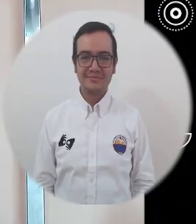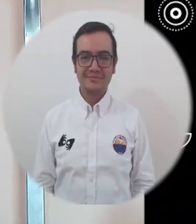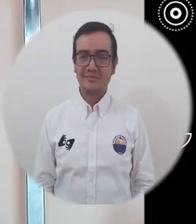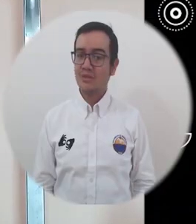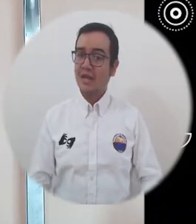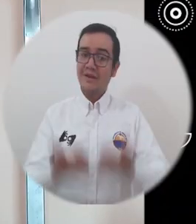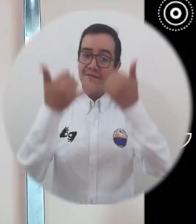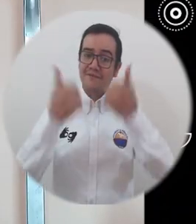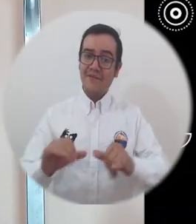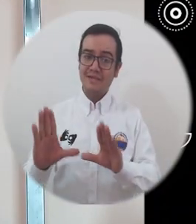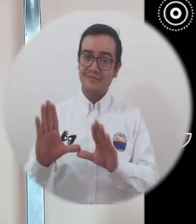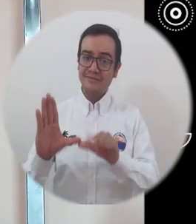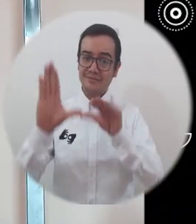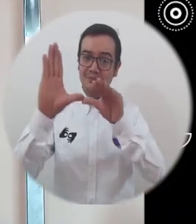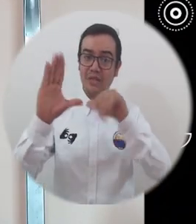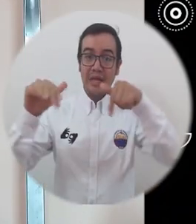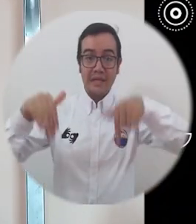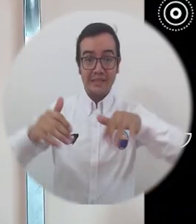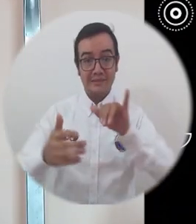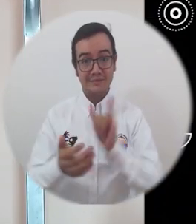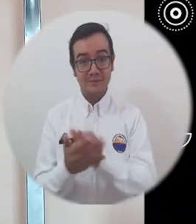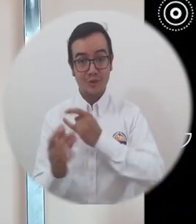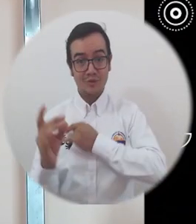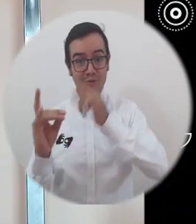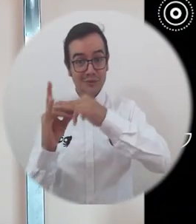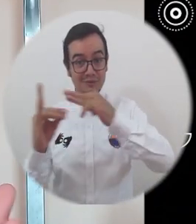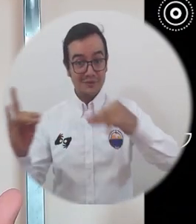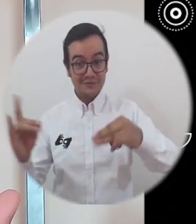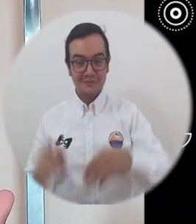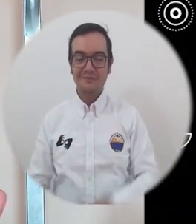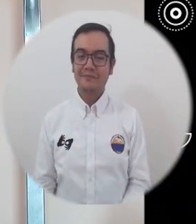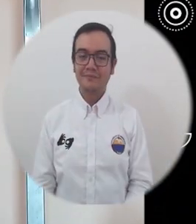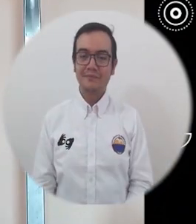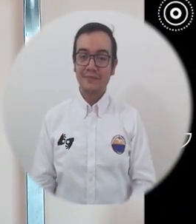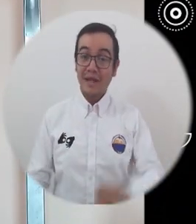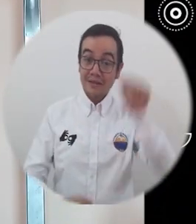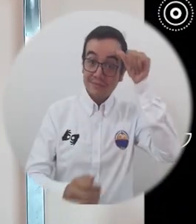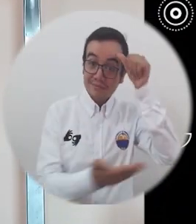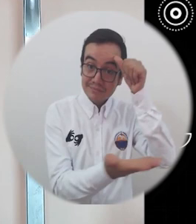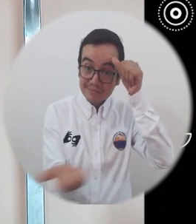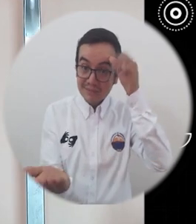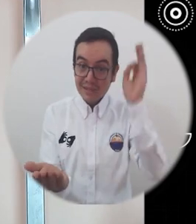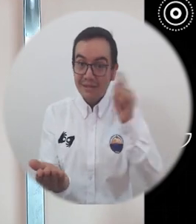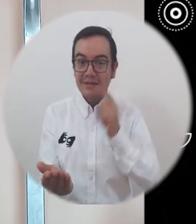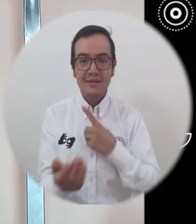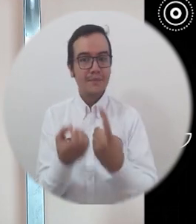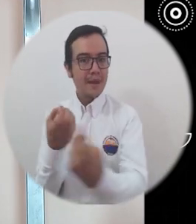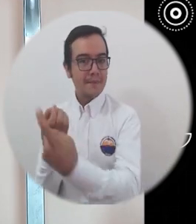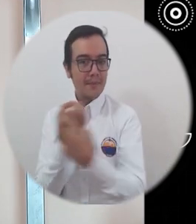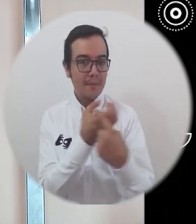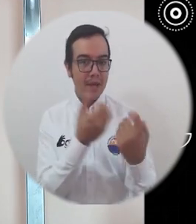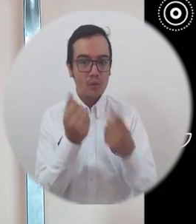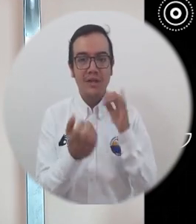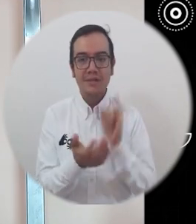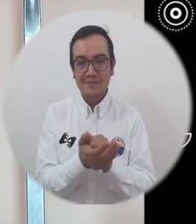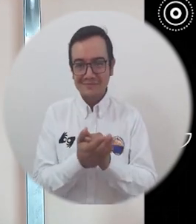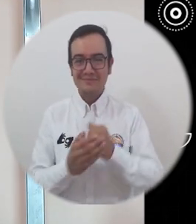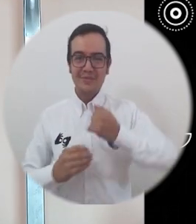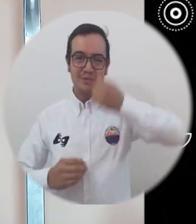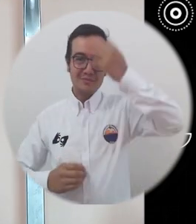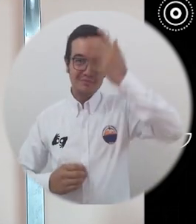Hemos llegado al final del Campus TV, programa institucional de la Universidad del Magdalena. Recuerden seguirnos en nuestras redes